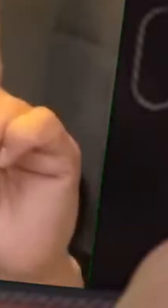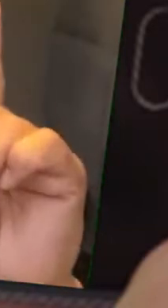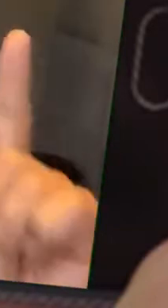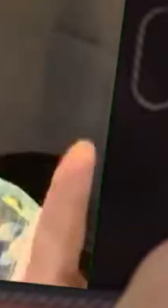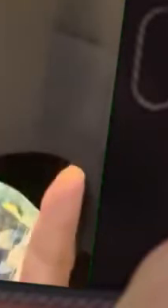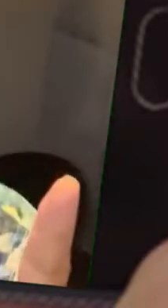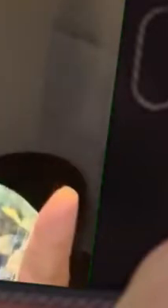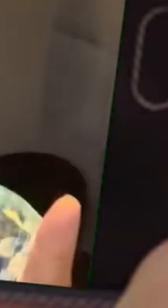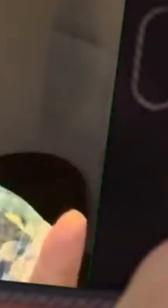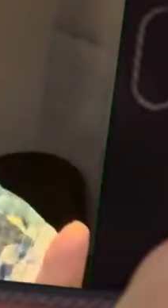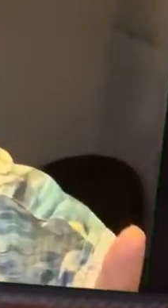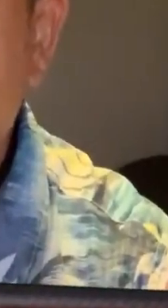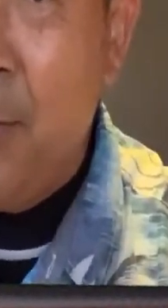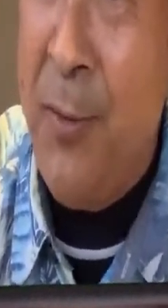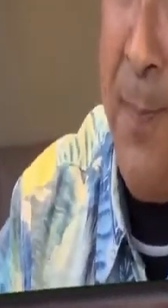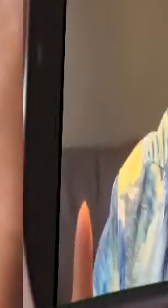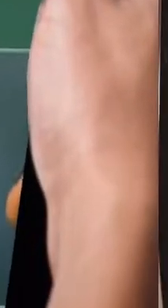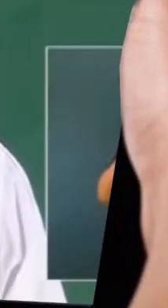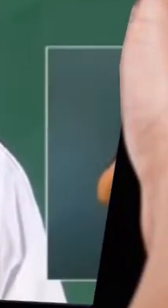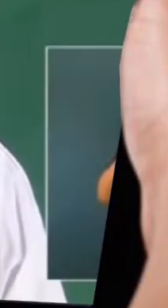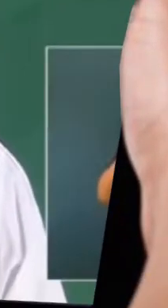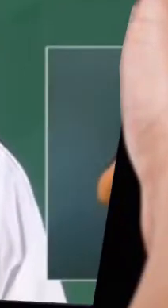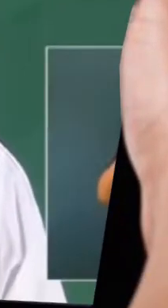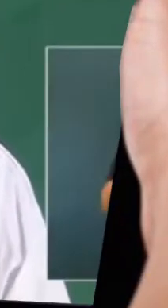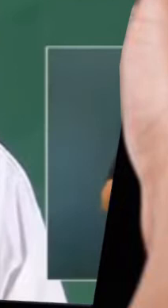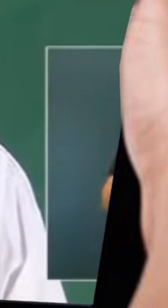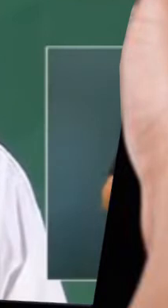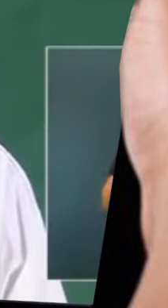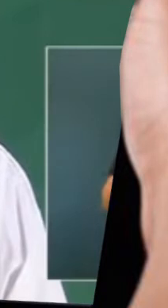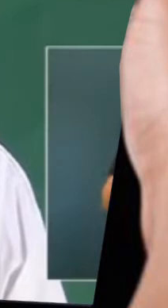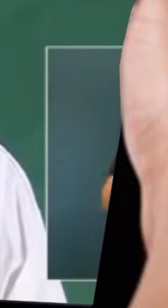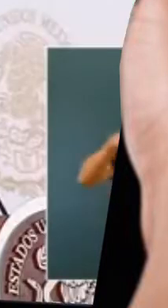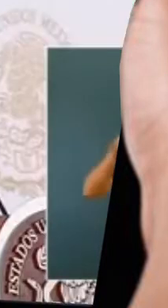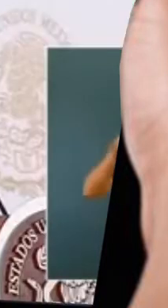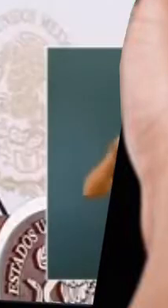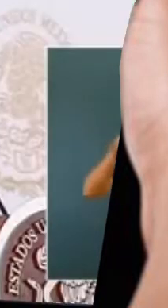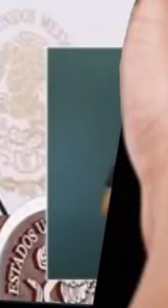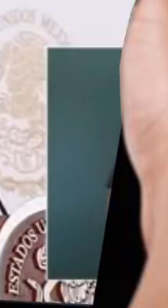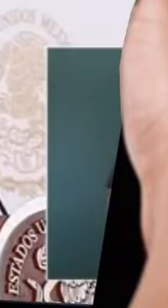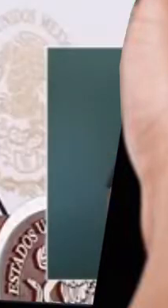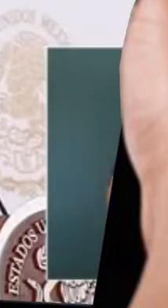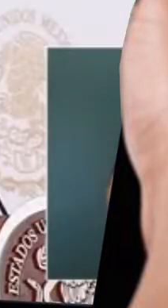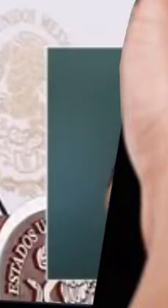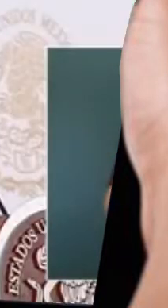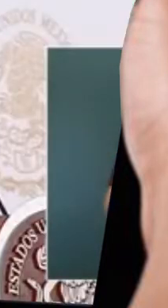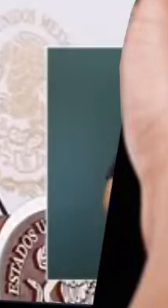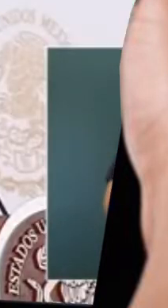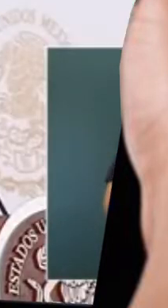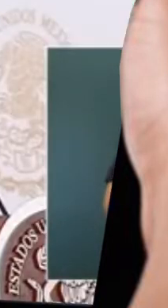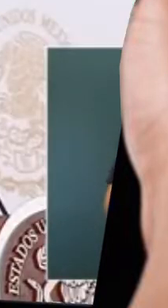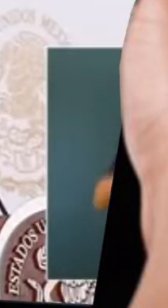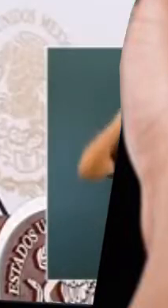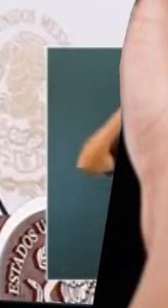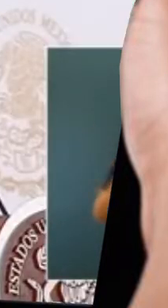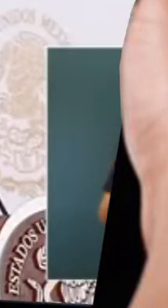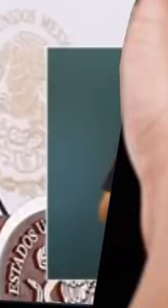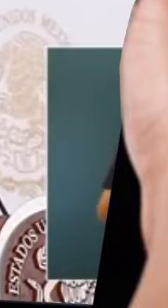la soberanía alimentaria de México. En el caso de Sinaloa, se ha